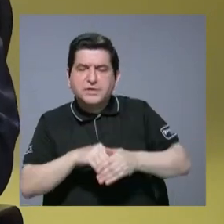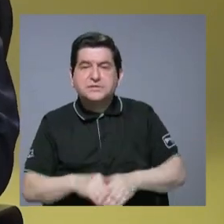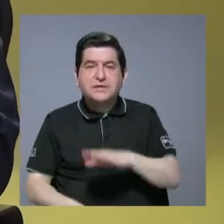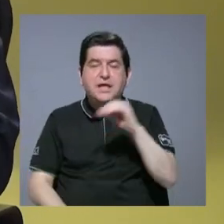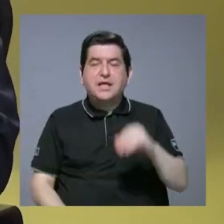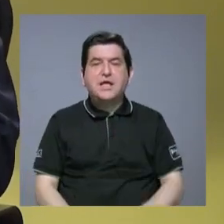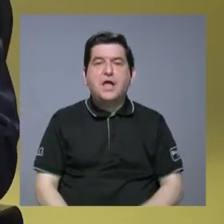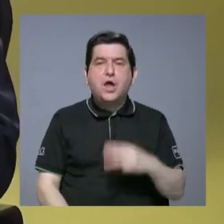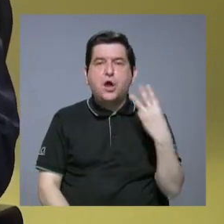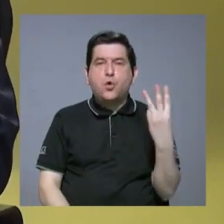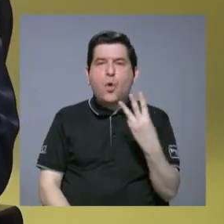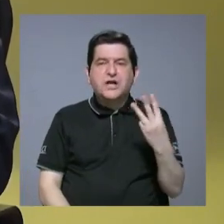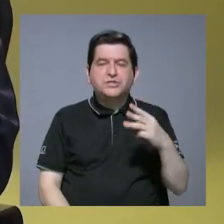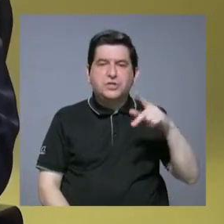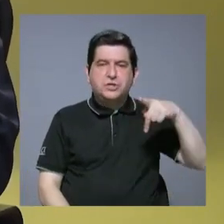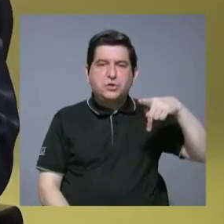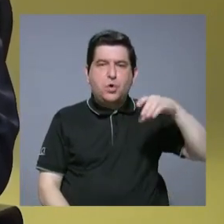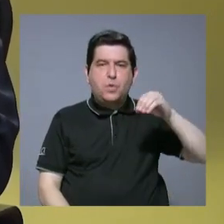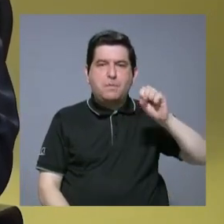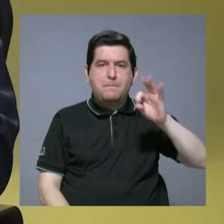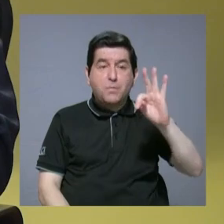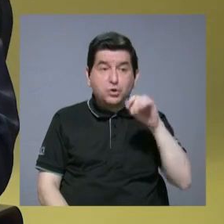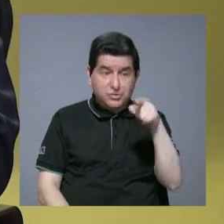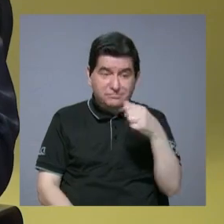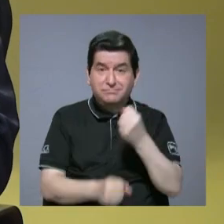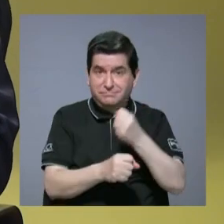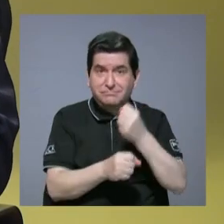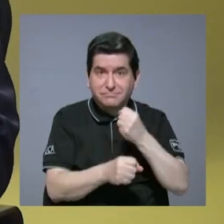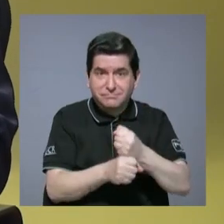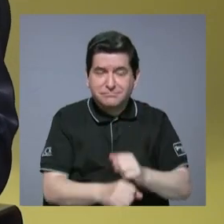Washington Post, que era donde ellos trabajaban,